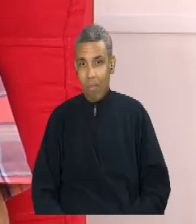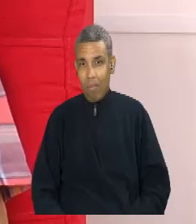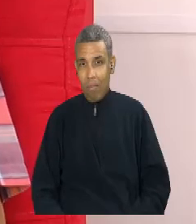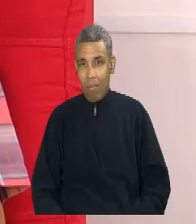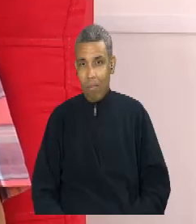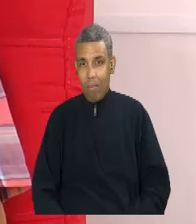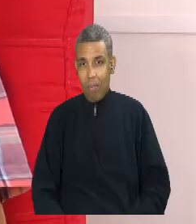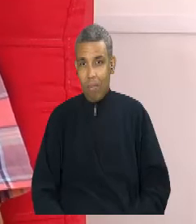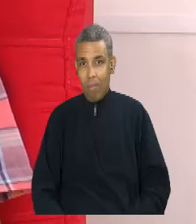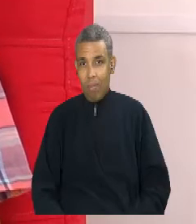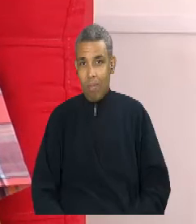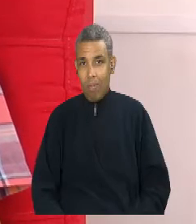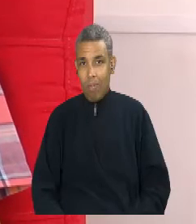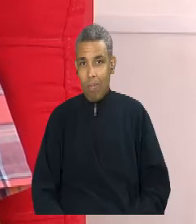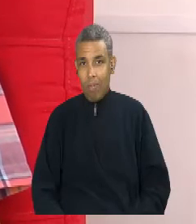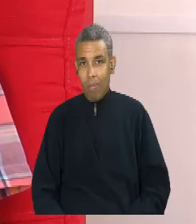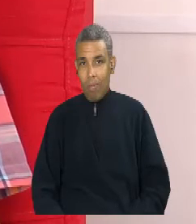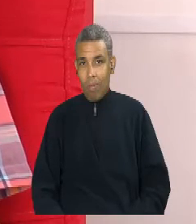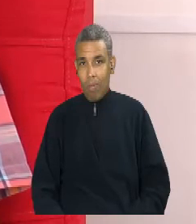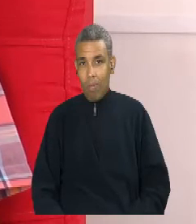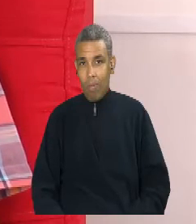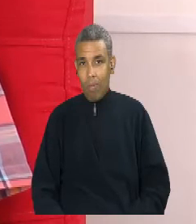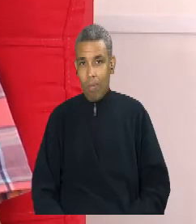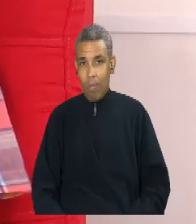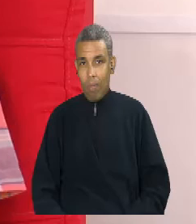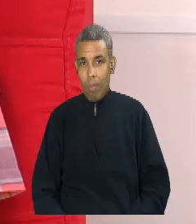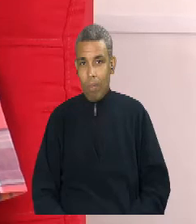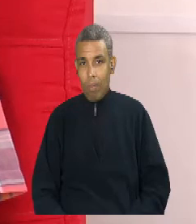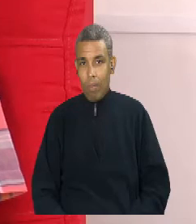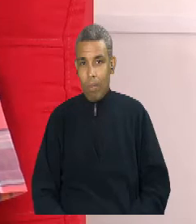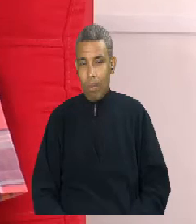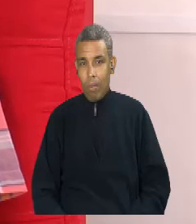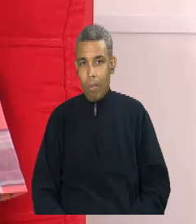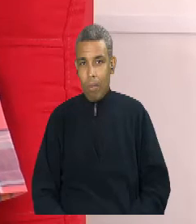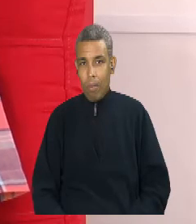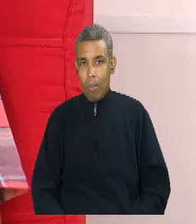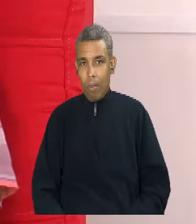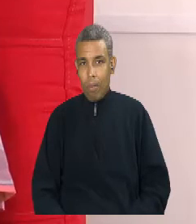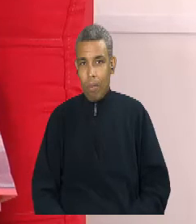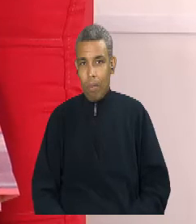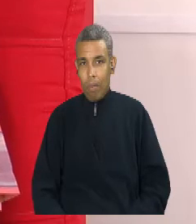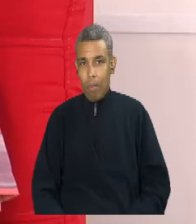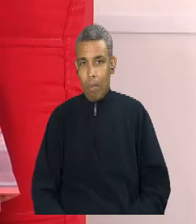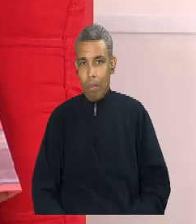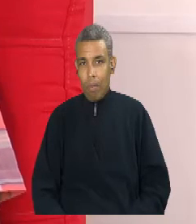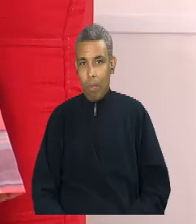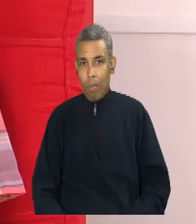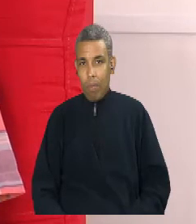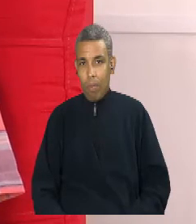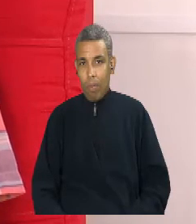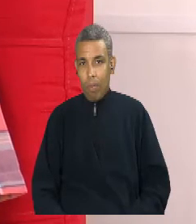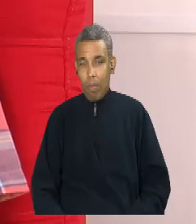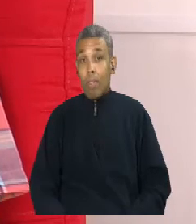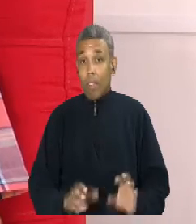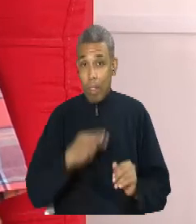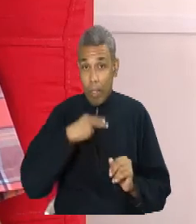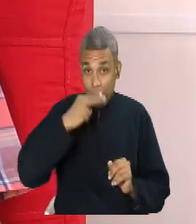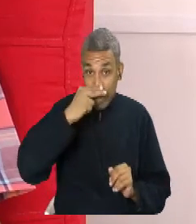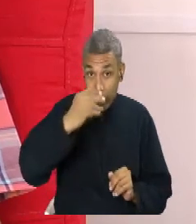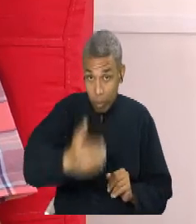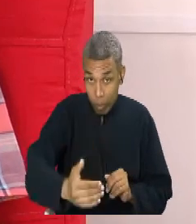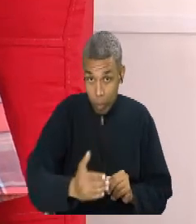pero entonces la verdad es que a veces se nos convierte más que una felicidad en una tortura así